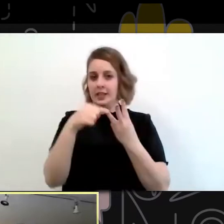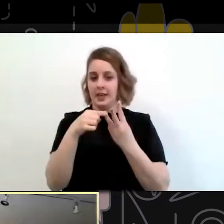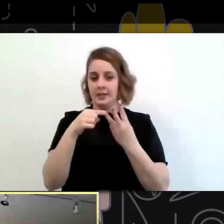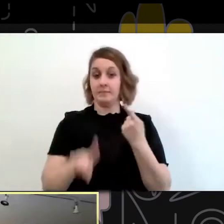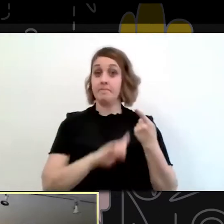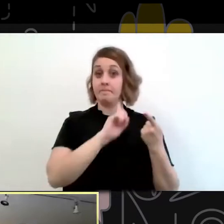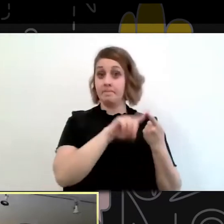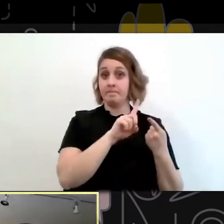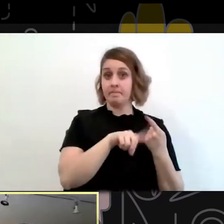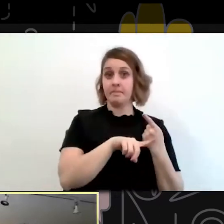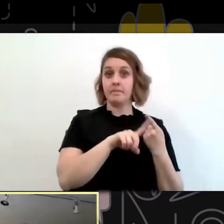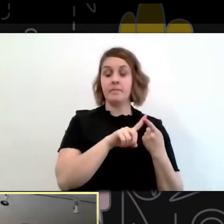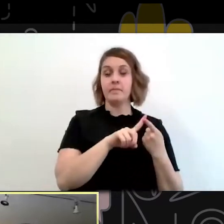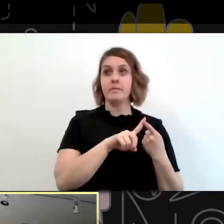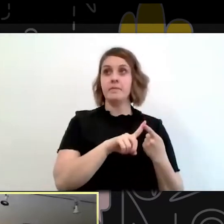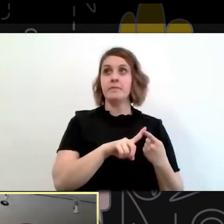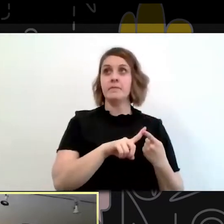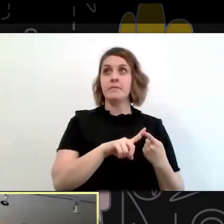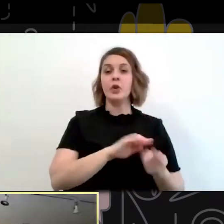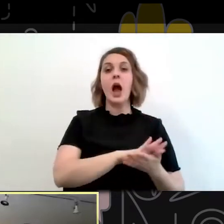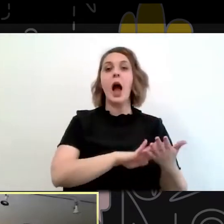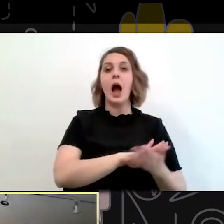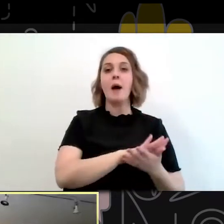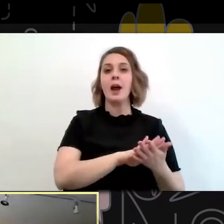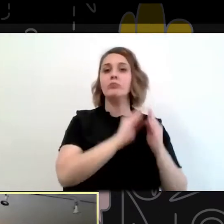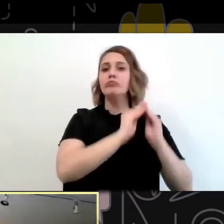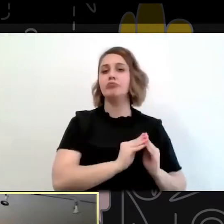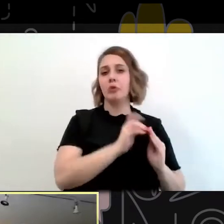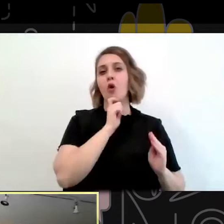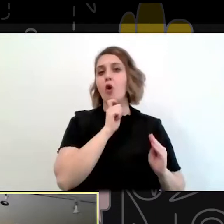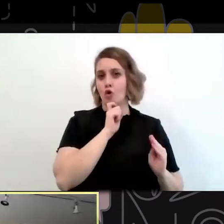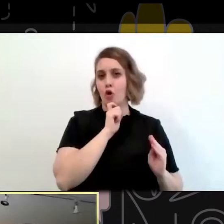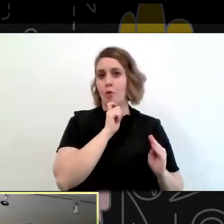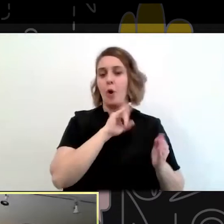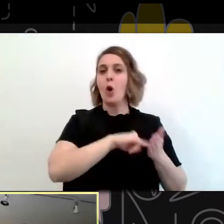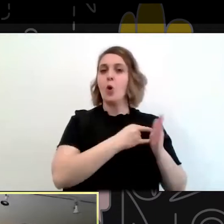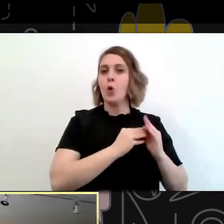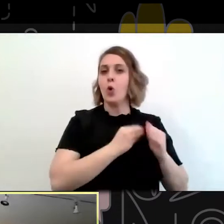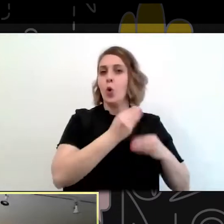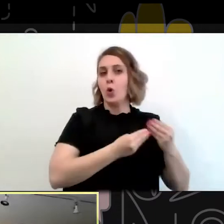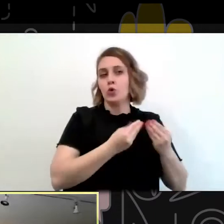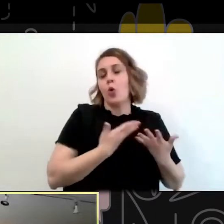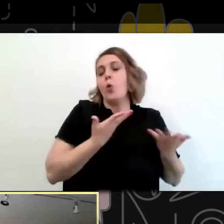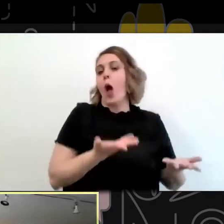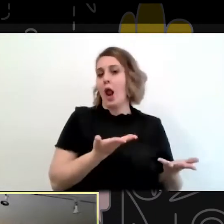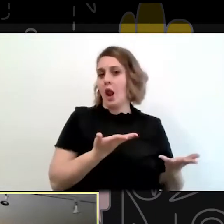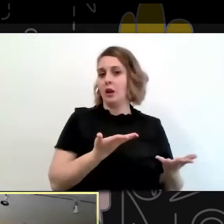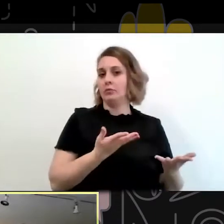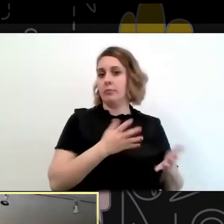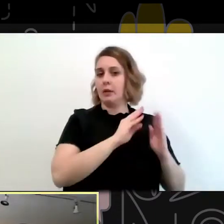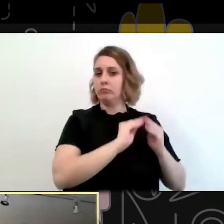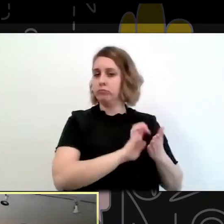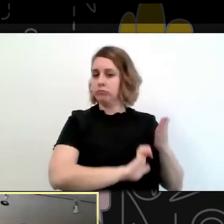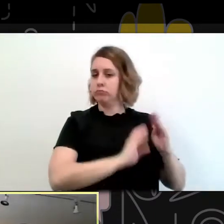lado, voy a contar cómo se ha hecho, la metodología que hemos seguido. Voy